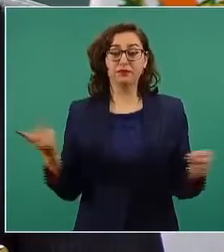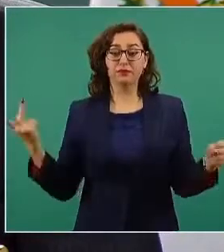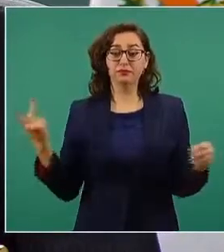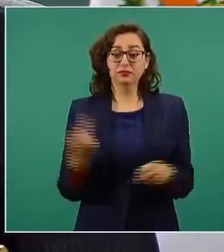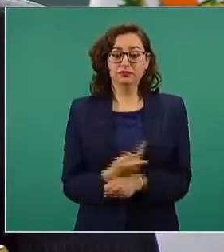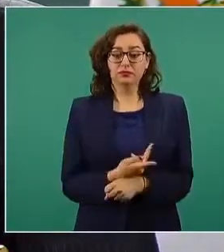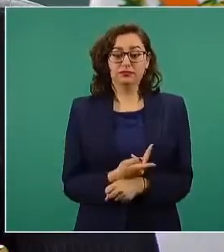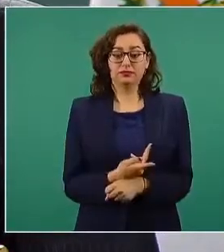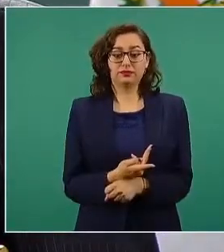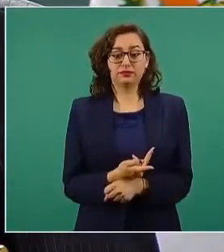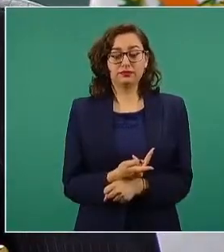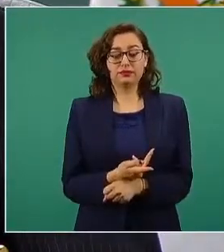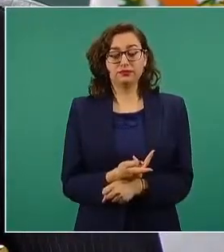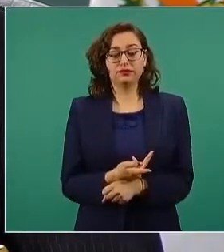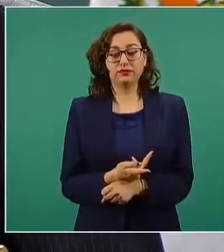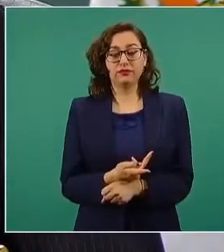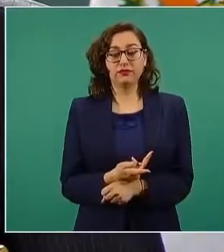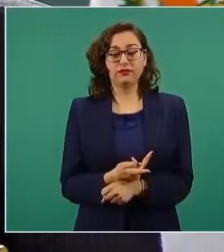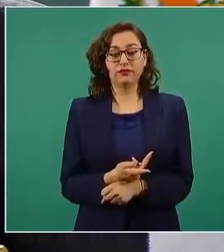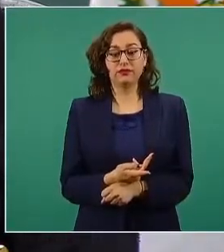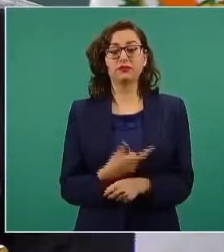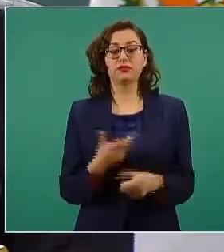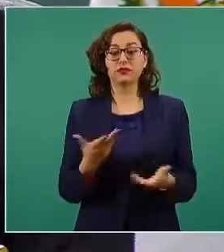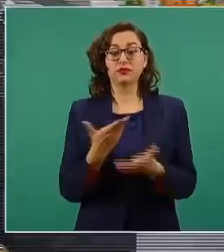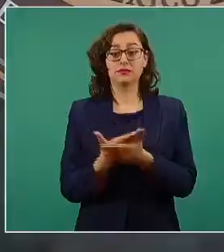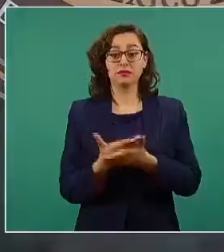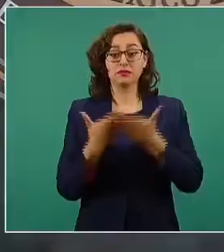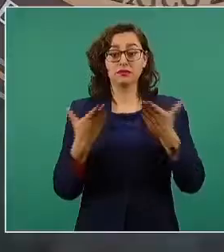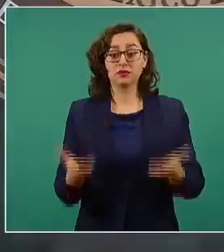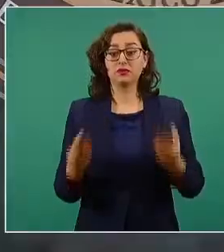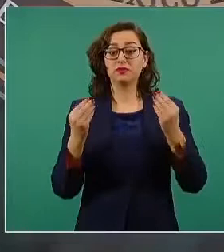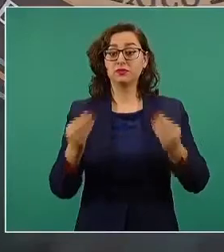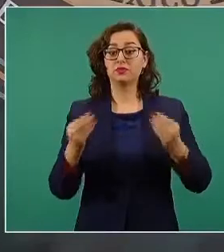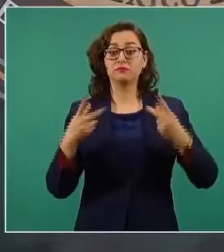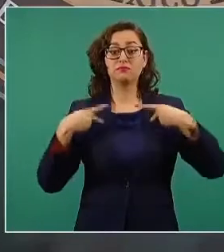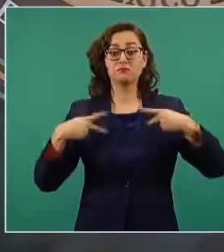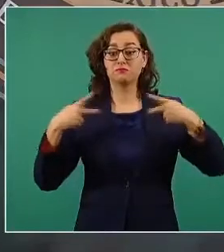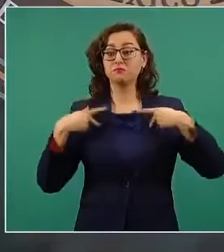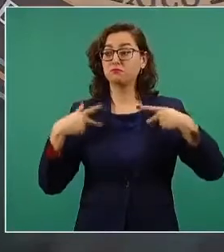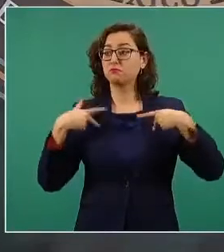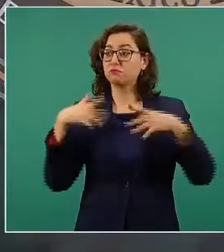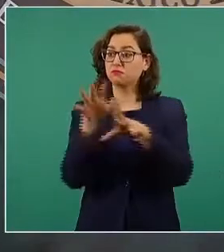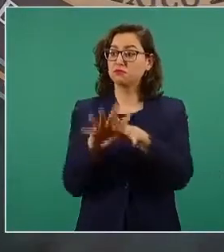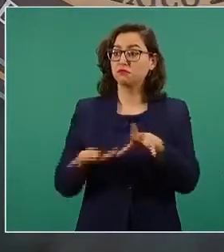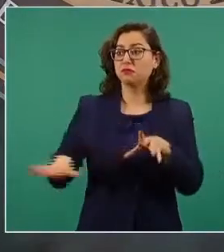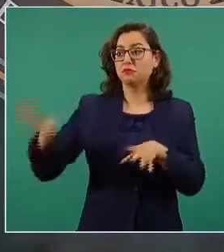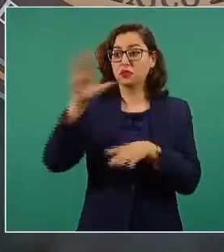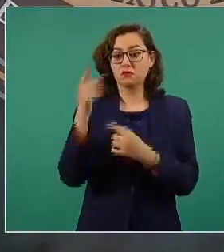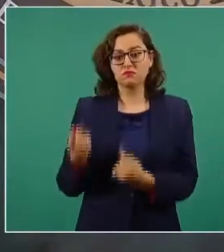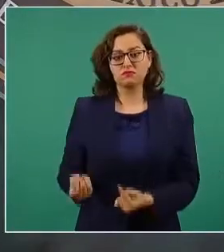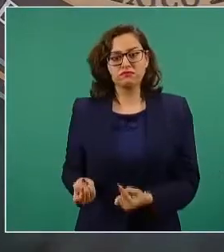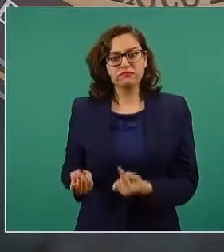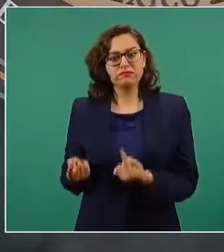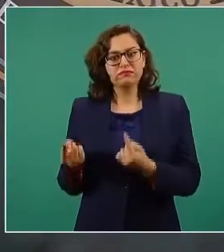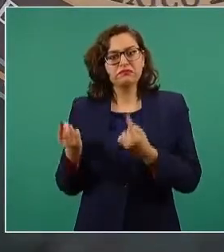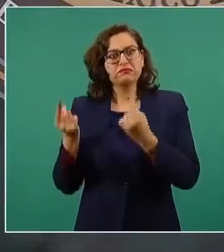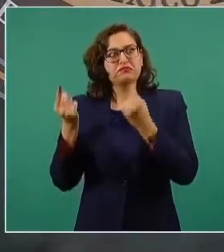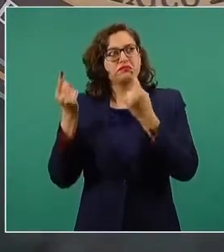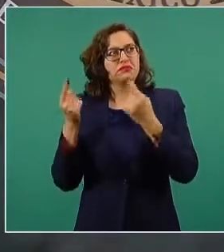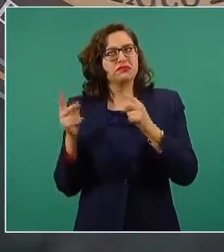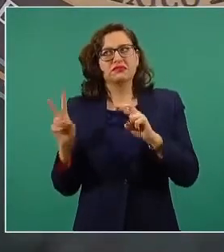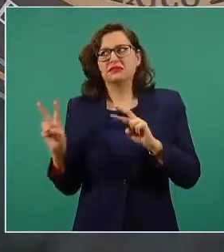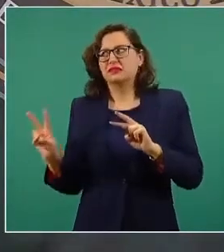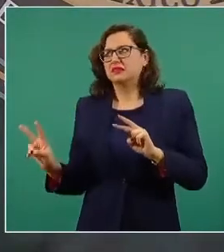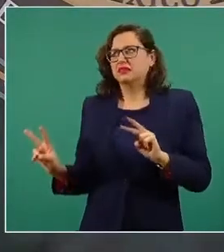toda una generación ha crecido en el caos, la incertidumbre y el desamparo.